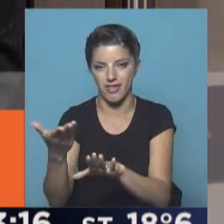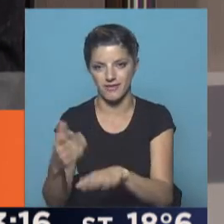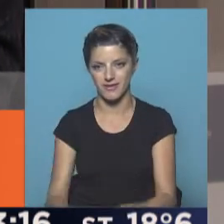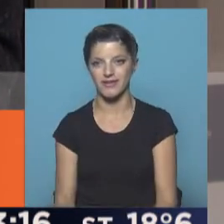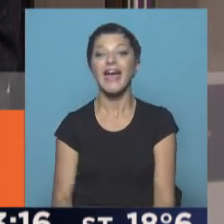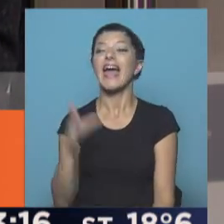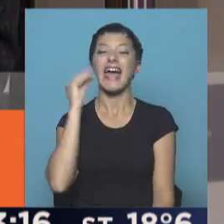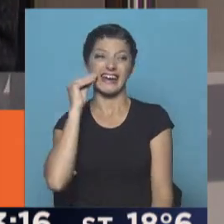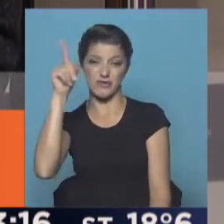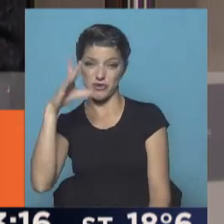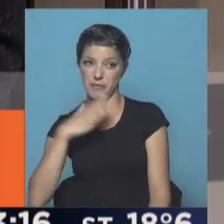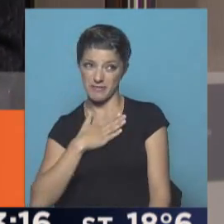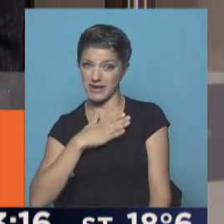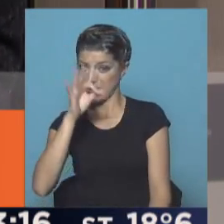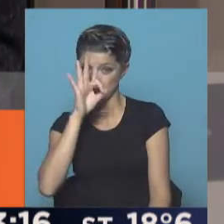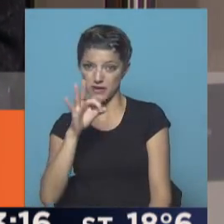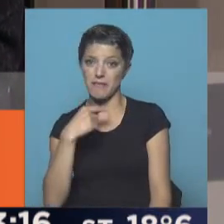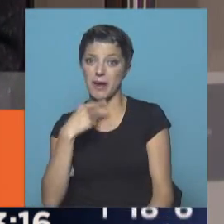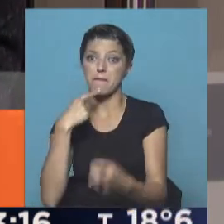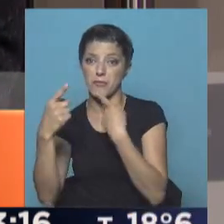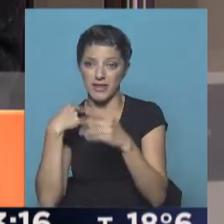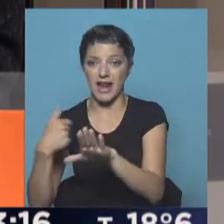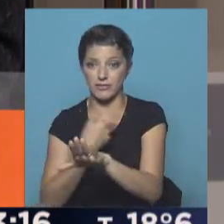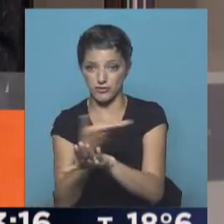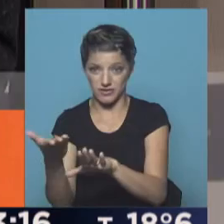prometer un referéndum antes, digamos, de